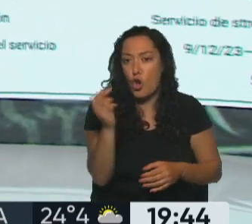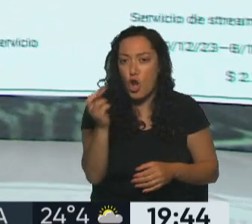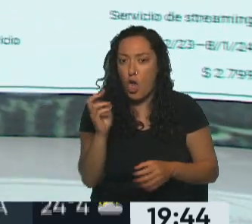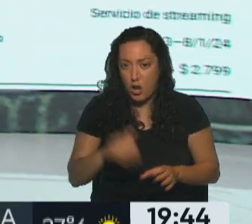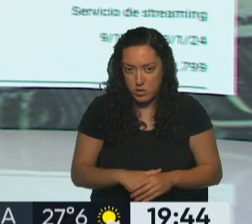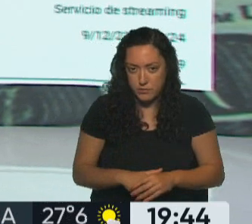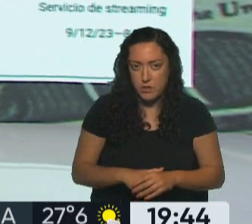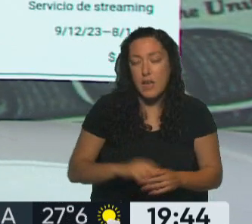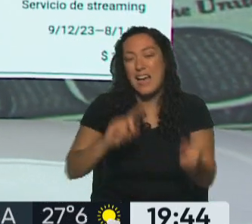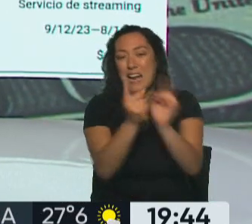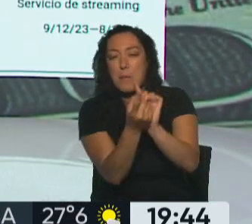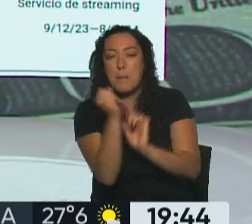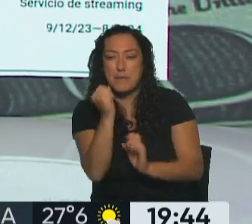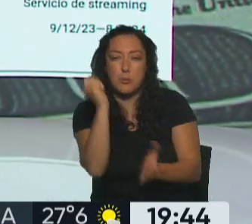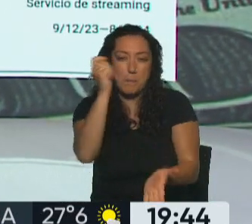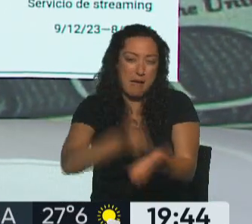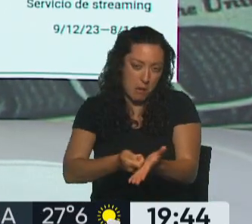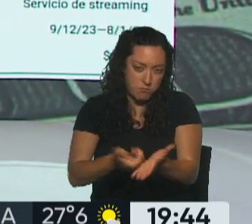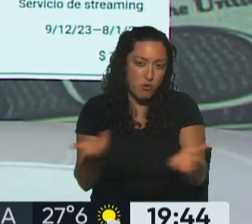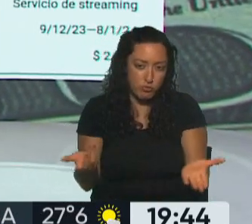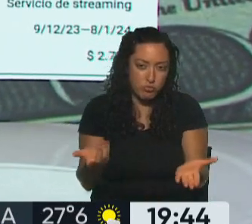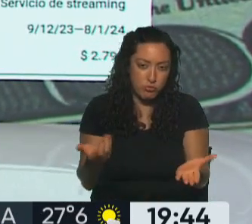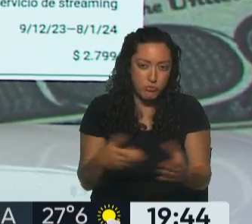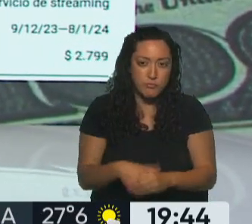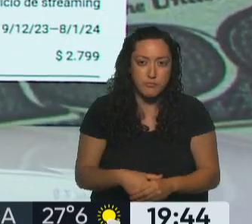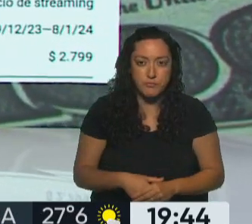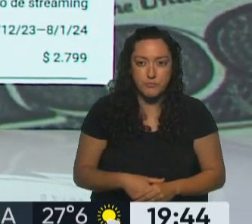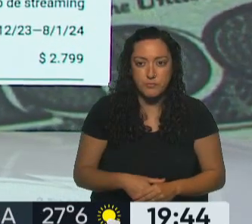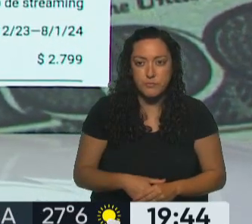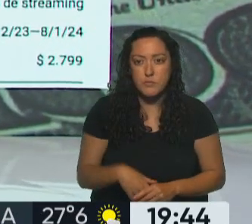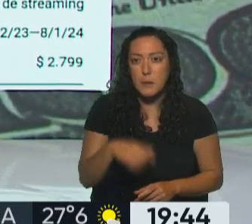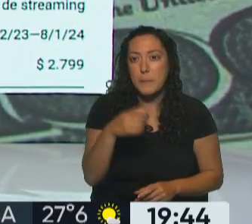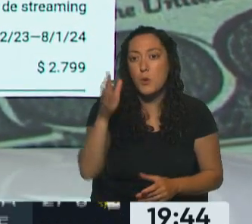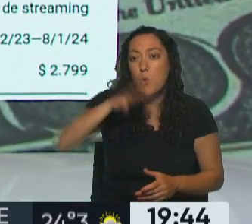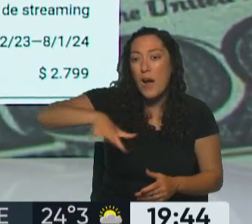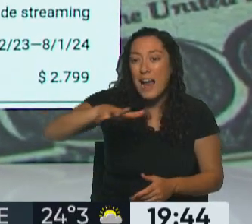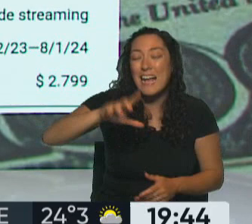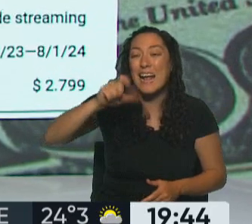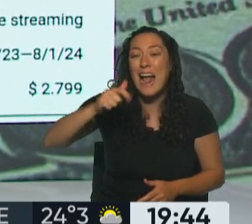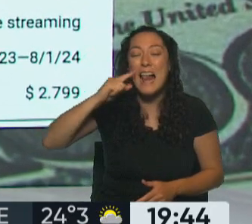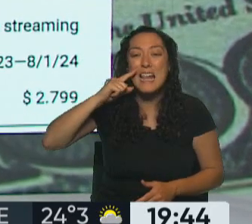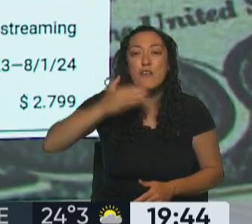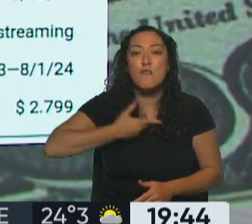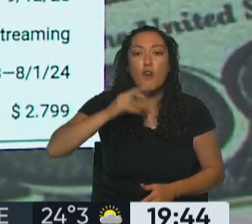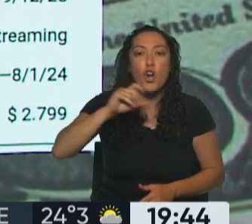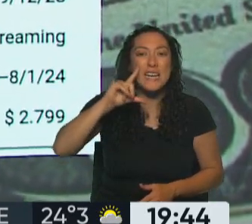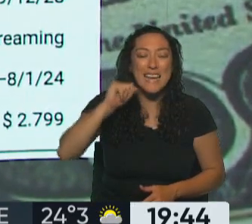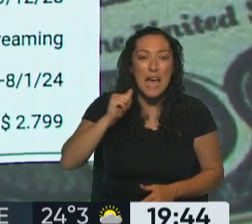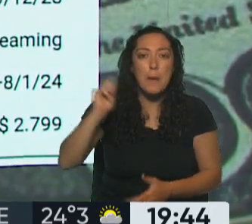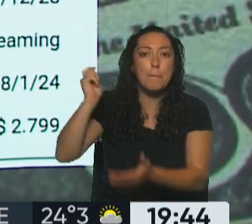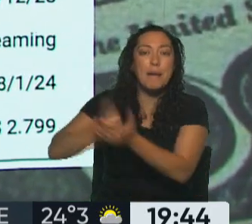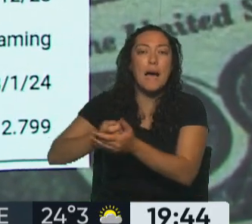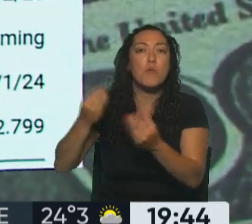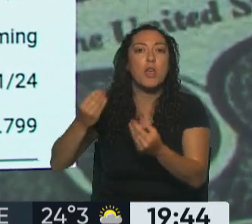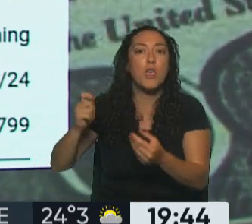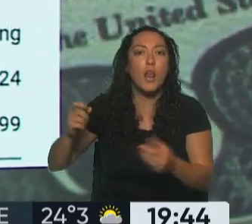especifican. Ahí vimos la factura. Bien. Está alojada en Los Galgos, California. Uh-huh. Y nosotros lo pagamos a Holanda, a Países